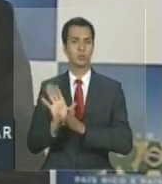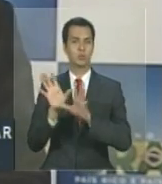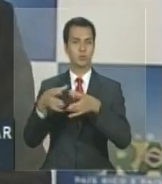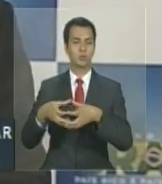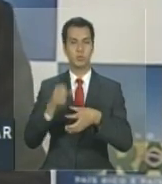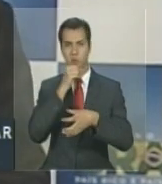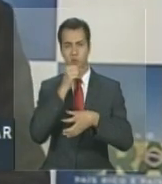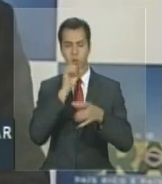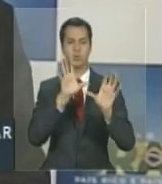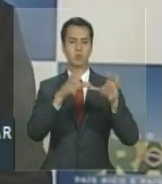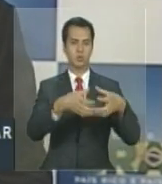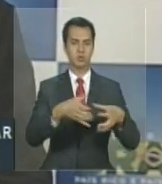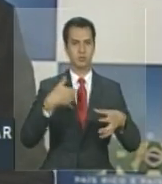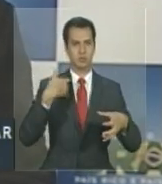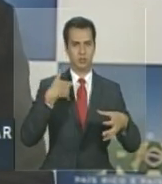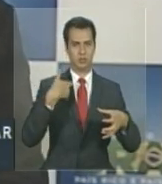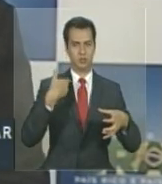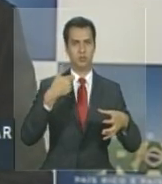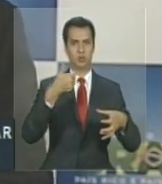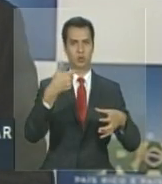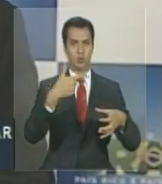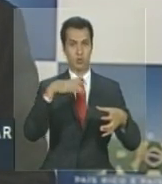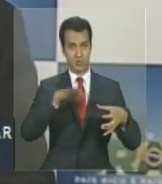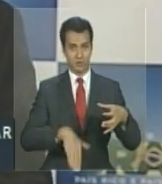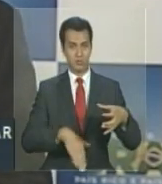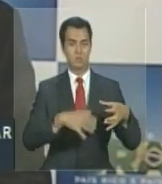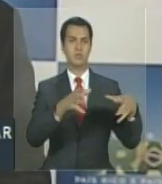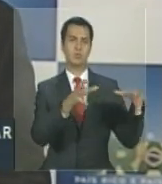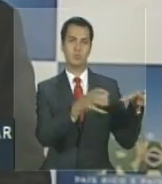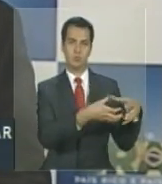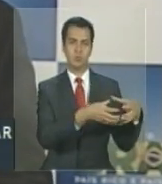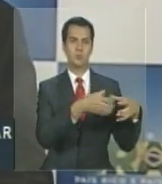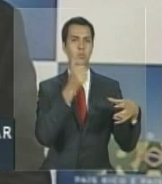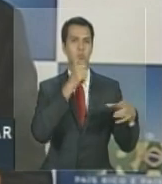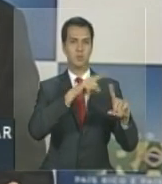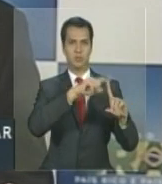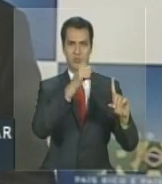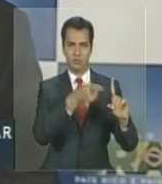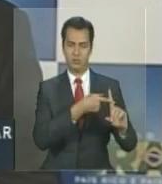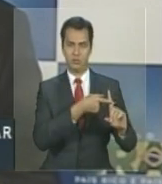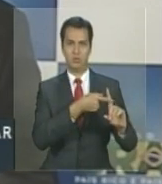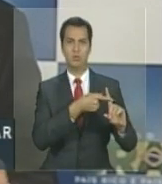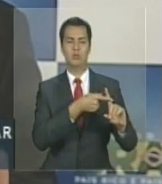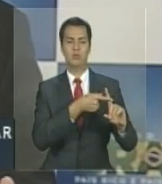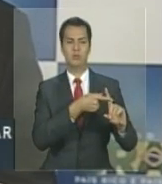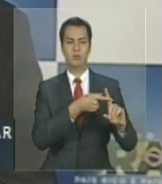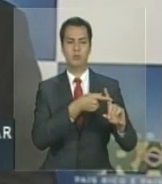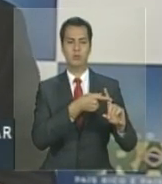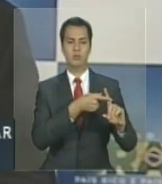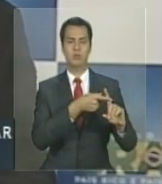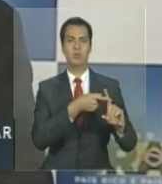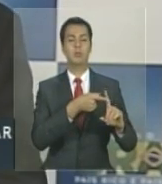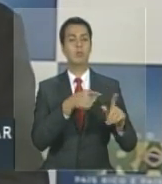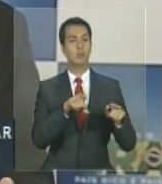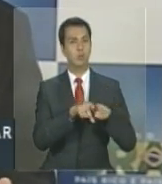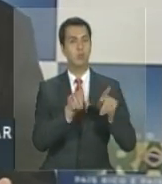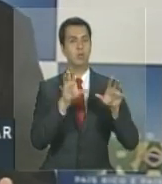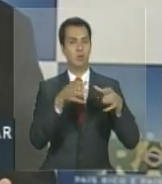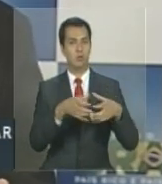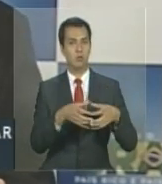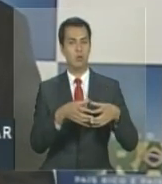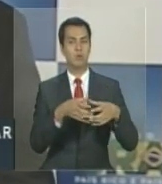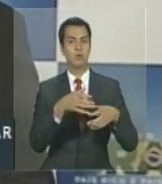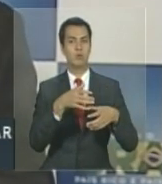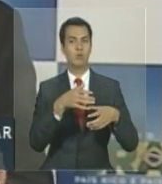de 2 años y grupos especiales, como son las mujeres grávidas, personas privadas